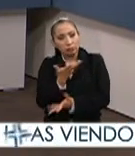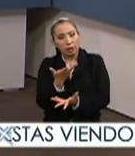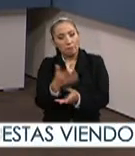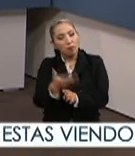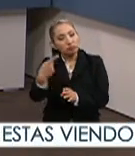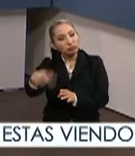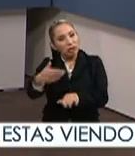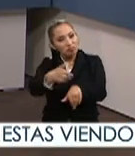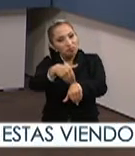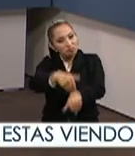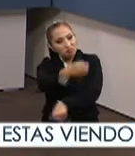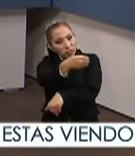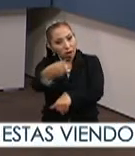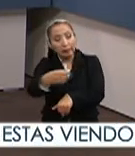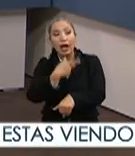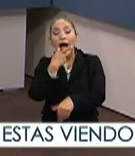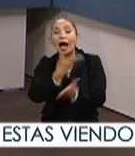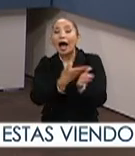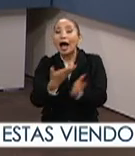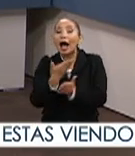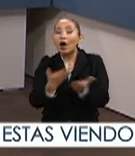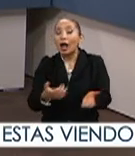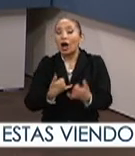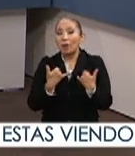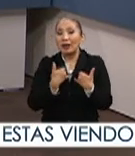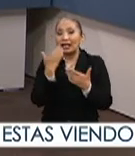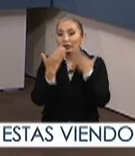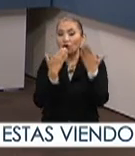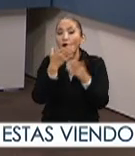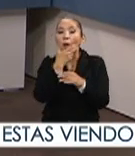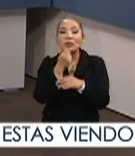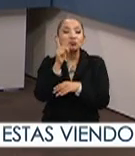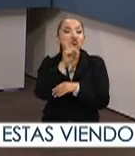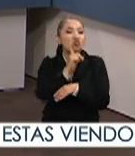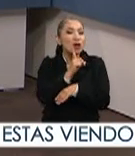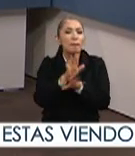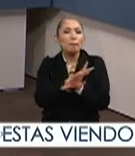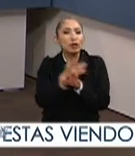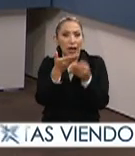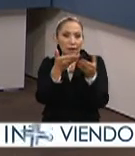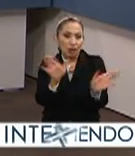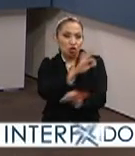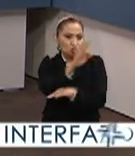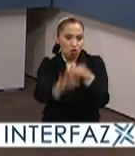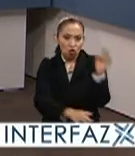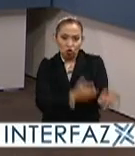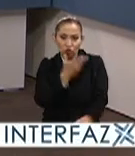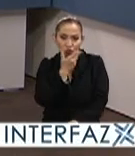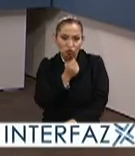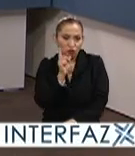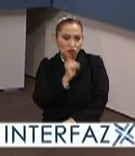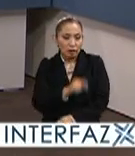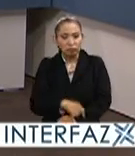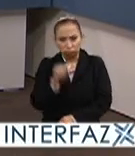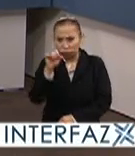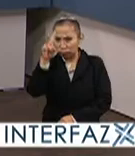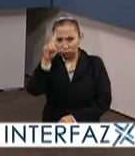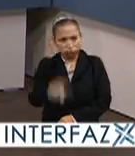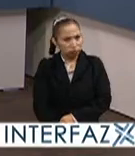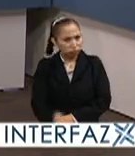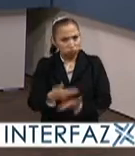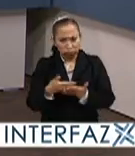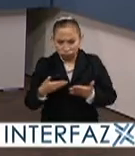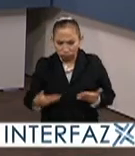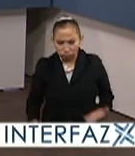estas características. Ahora vamos a hablar de los jóvenes que estudian, hombres y mujeres, porque está abierto precisamente a ambos sexos. Efectivamente,